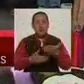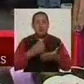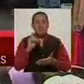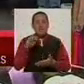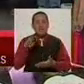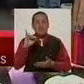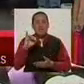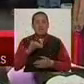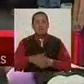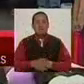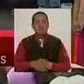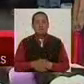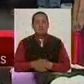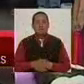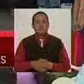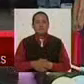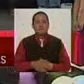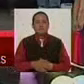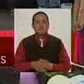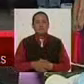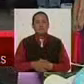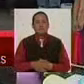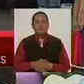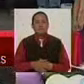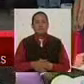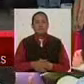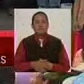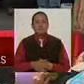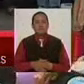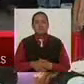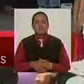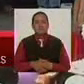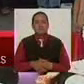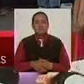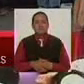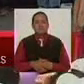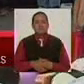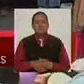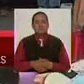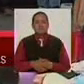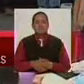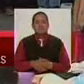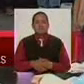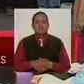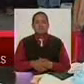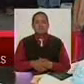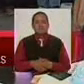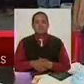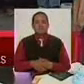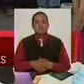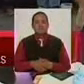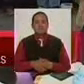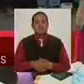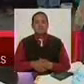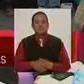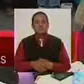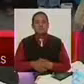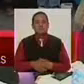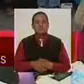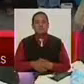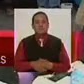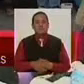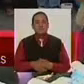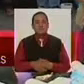identidad. Ayú, ahí chantuga muy una y dos cien a tu town. Dicas que, dicas con hijo mena